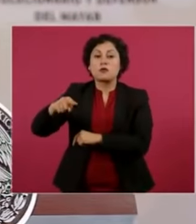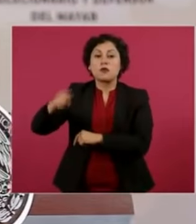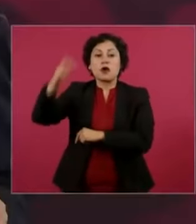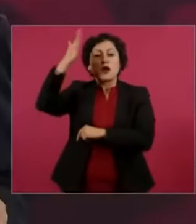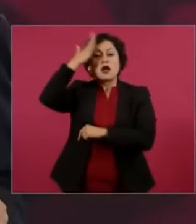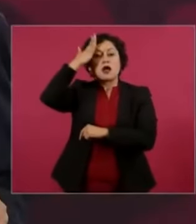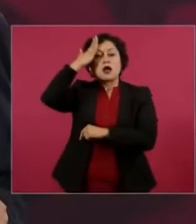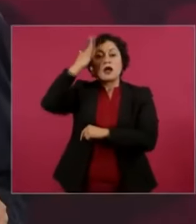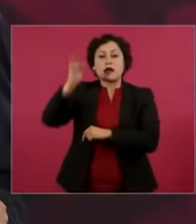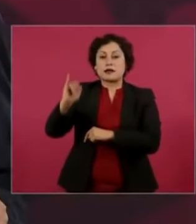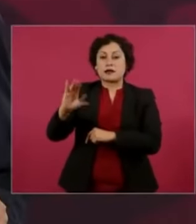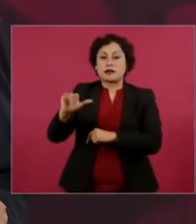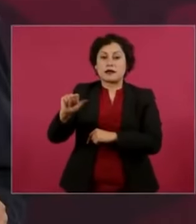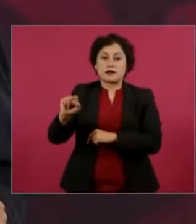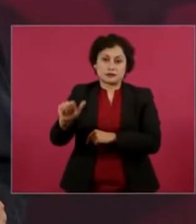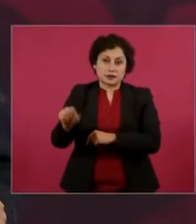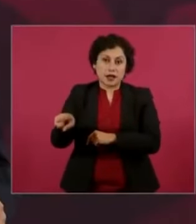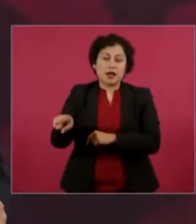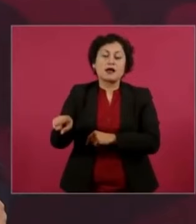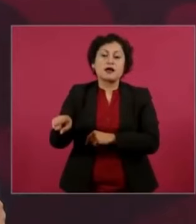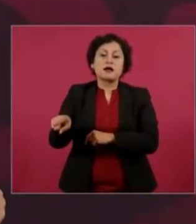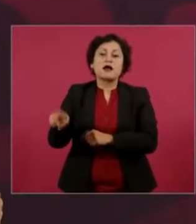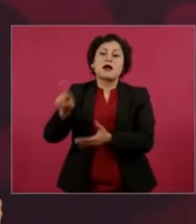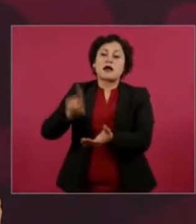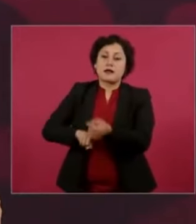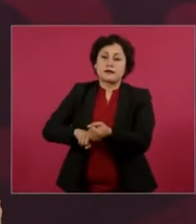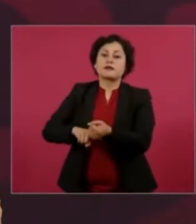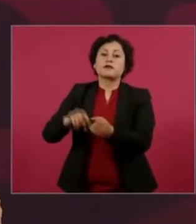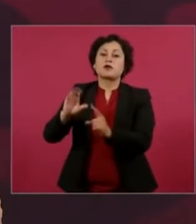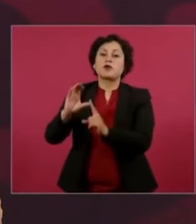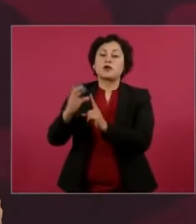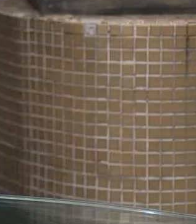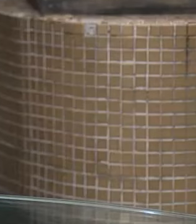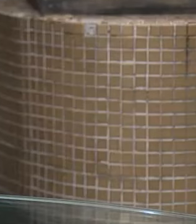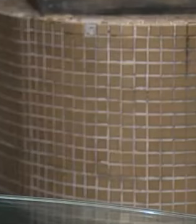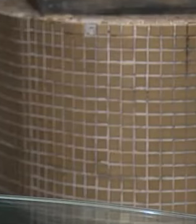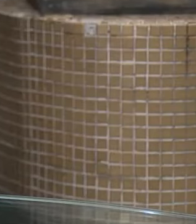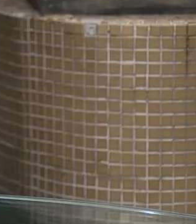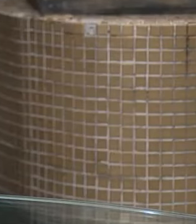Álvarez y Casa, la Comisión Interamericana de Derechos Humanos de la OEA.